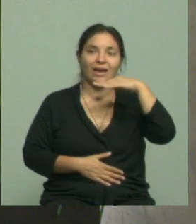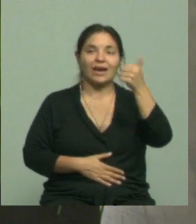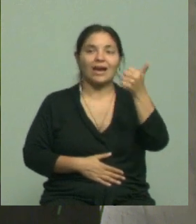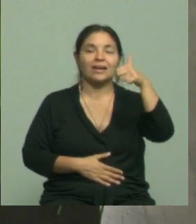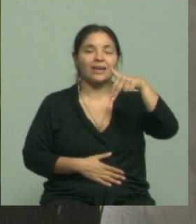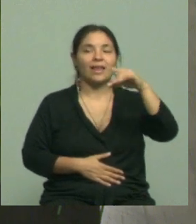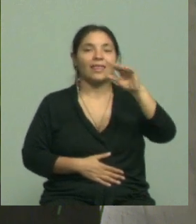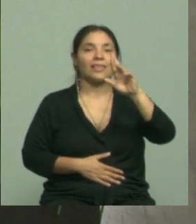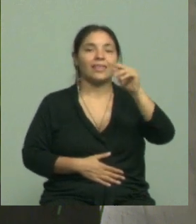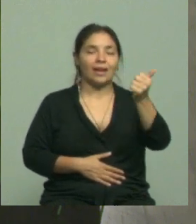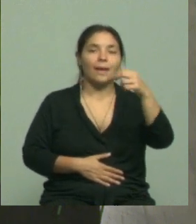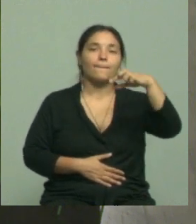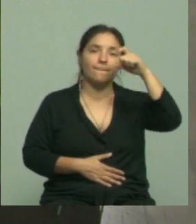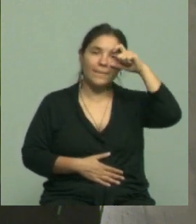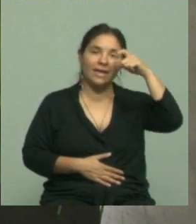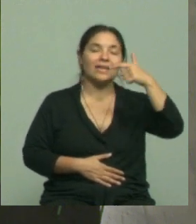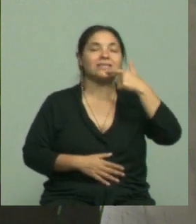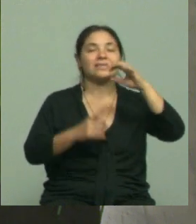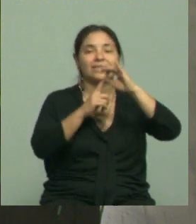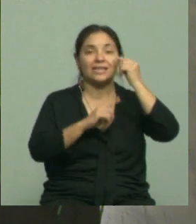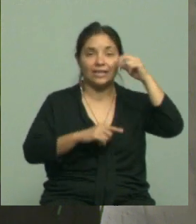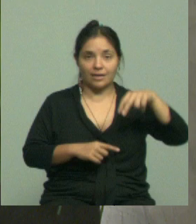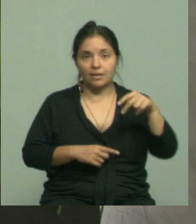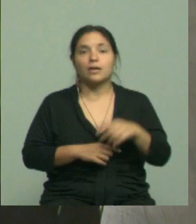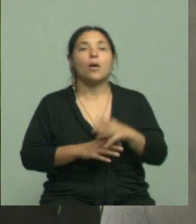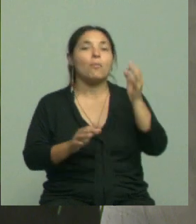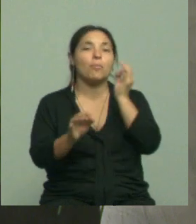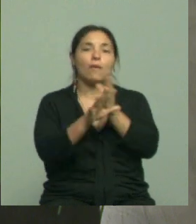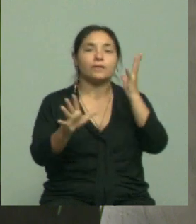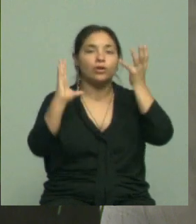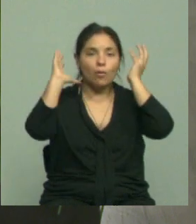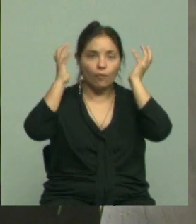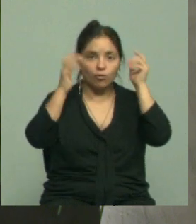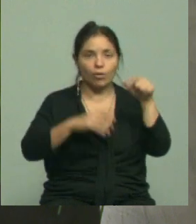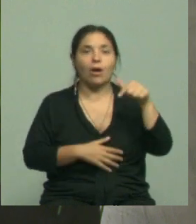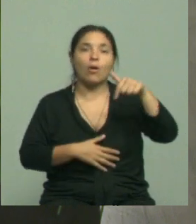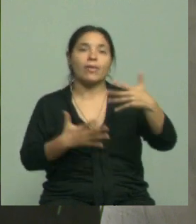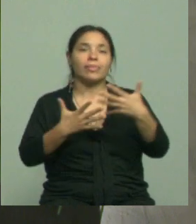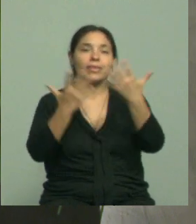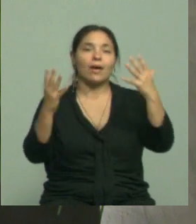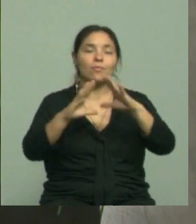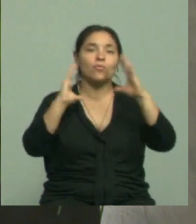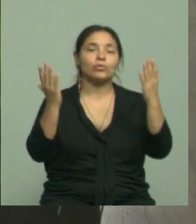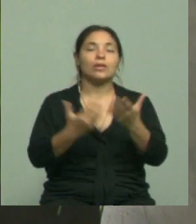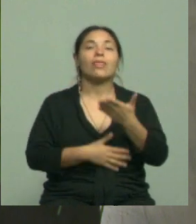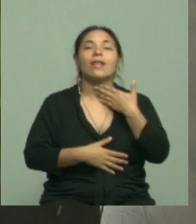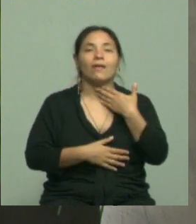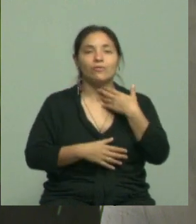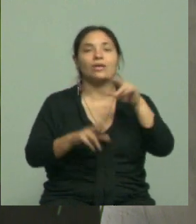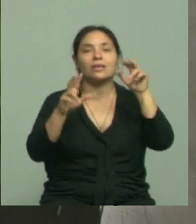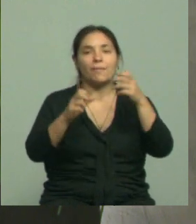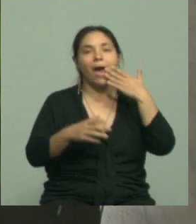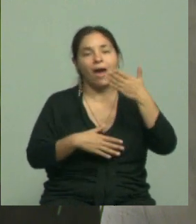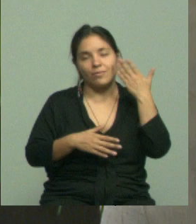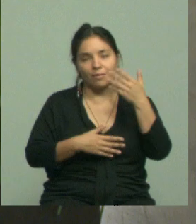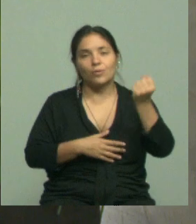fonoaudióloga, hablando con nosotros. Bueno, está bueno tener en cuenta estos datos, ¿no? En el Día Mundial de la Voz hablamos de la voz, la semana que viene lo vamos a volver a hacer, pero está bueno tener